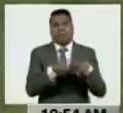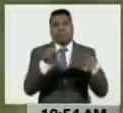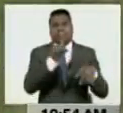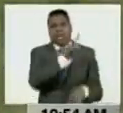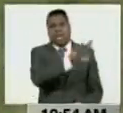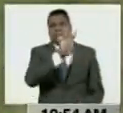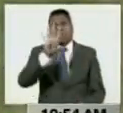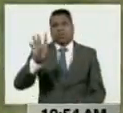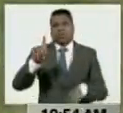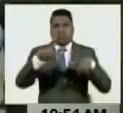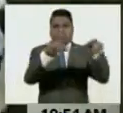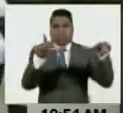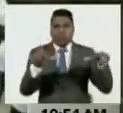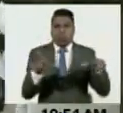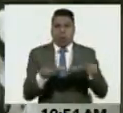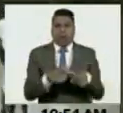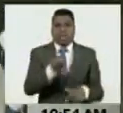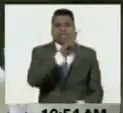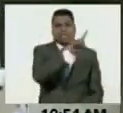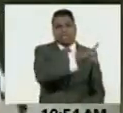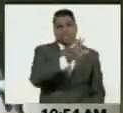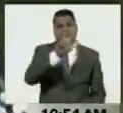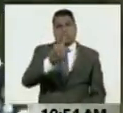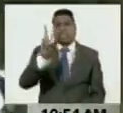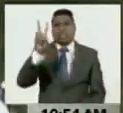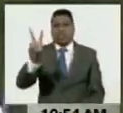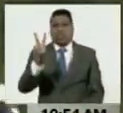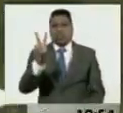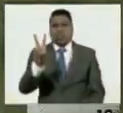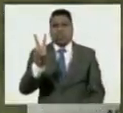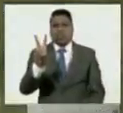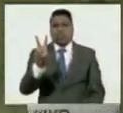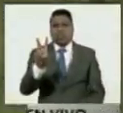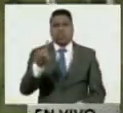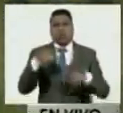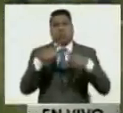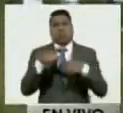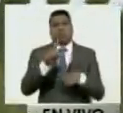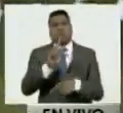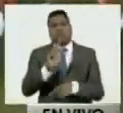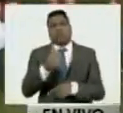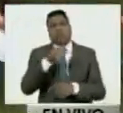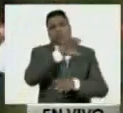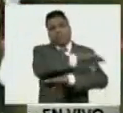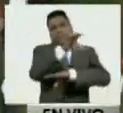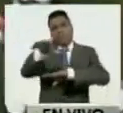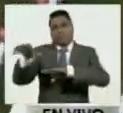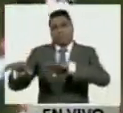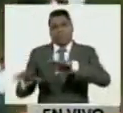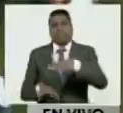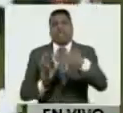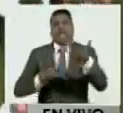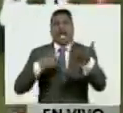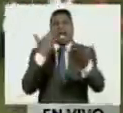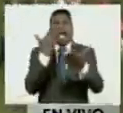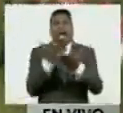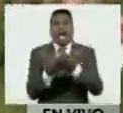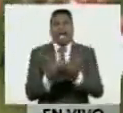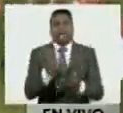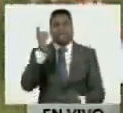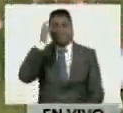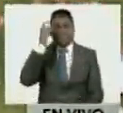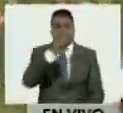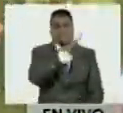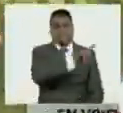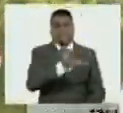también los 132 trenes de atención integral que van a estar desplegados hasta el día 19 de